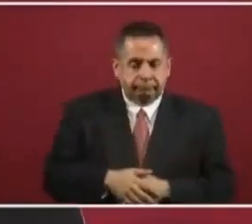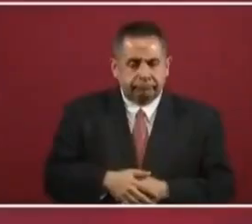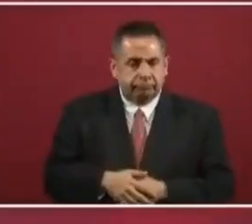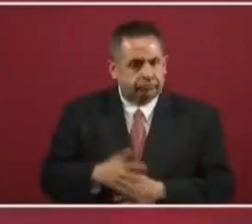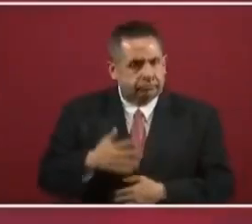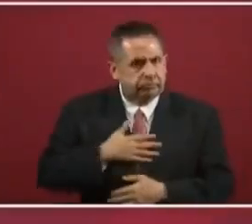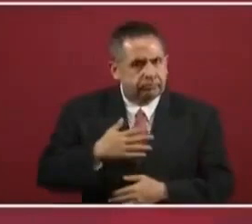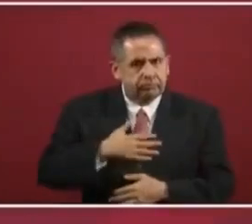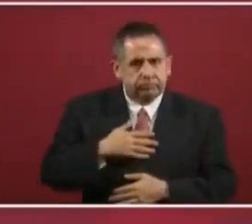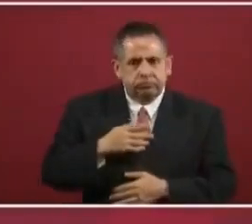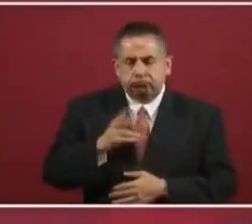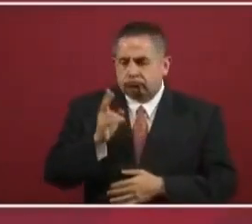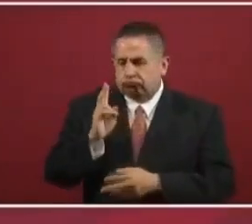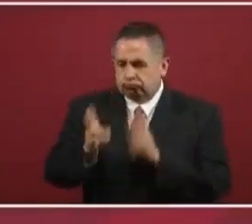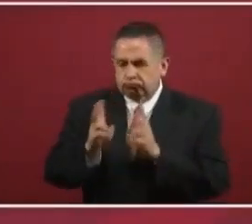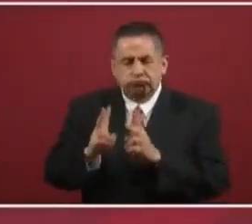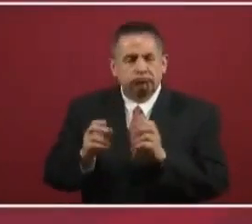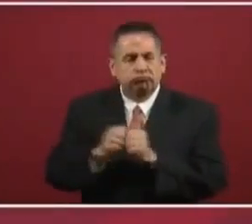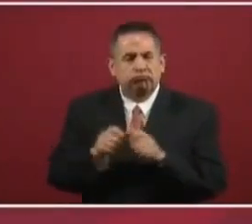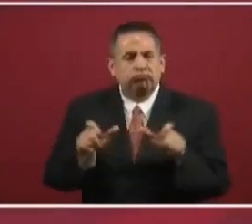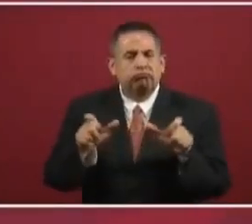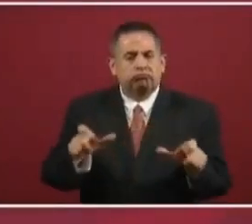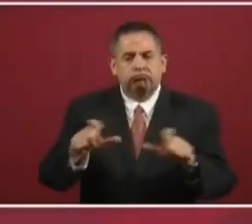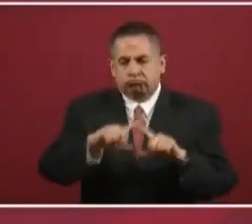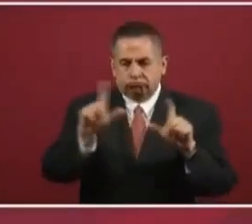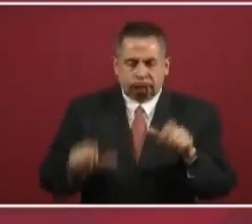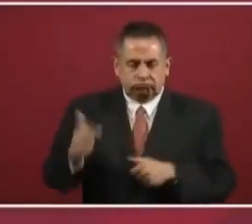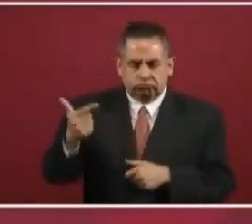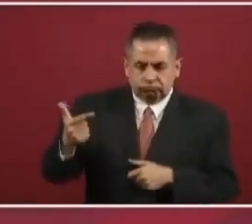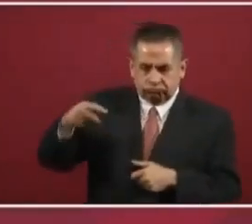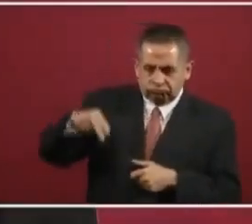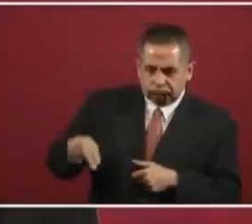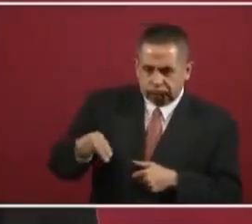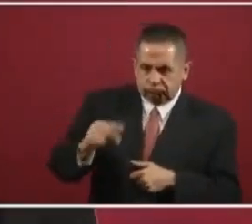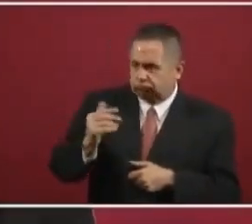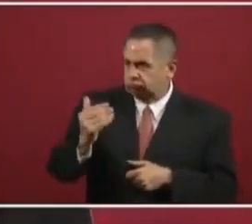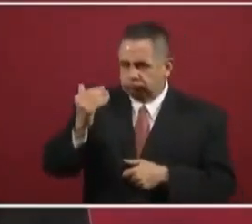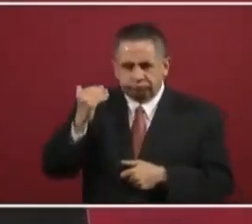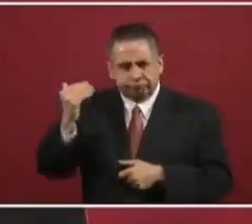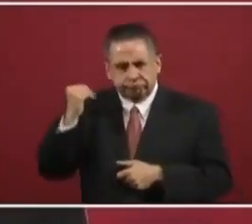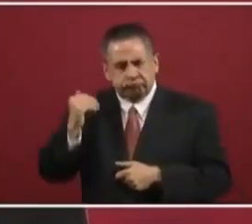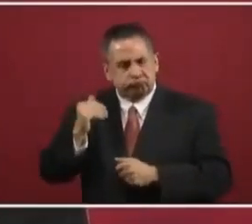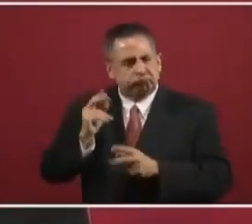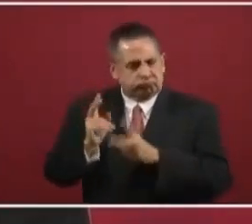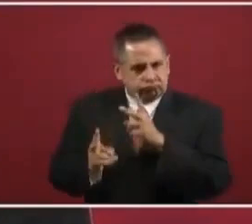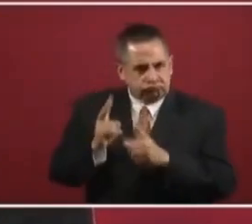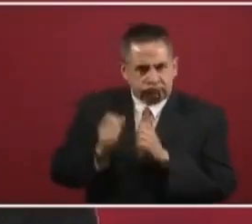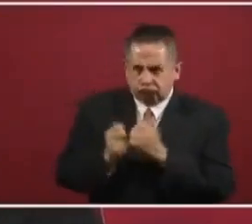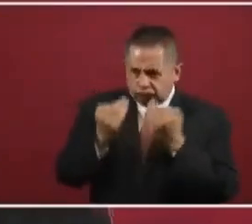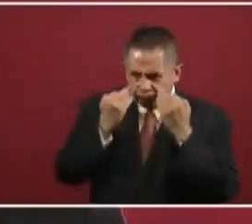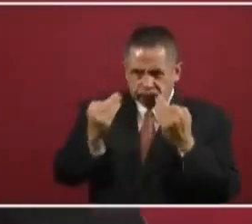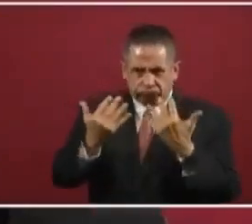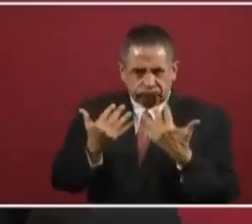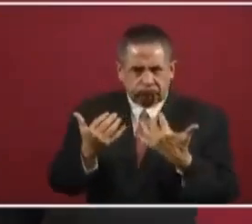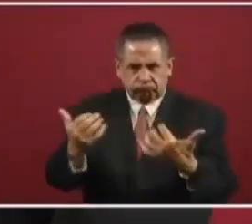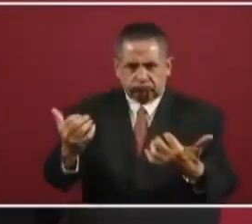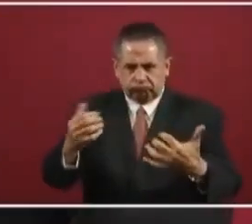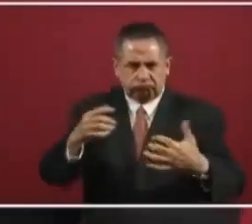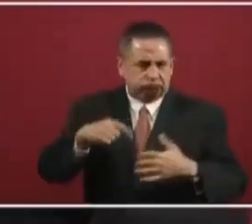hablé a los de la guardia nacional Hace unos días